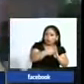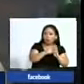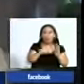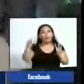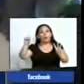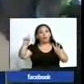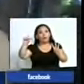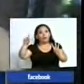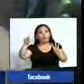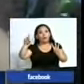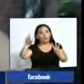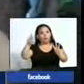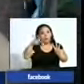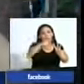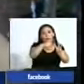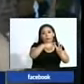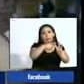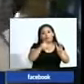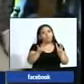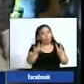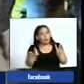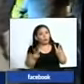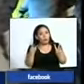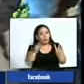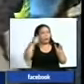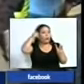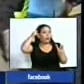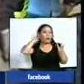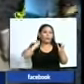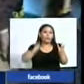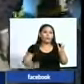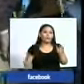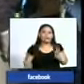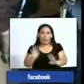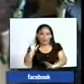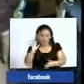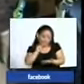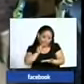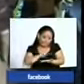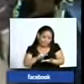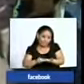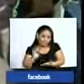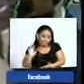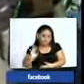Sandra Interiano y al señor, permítame,